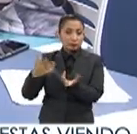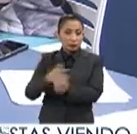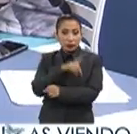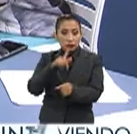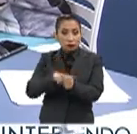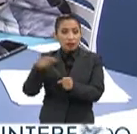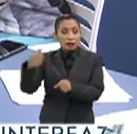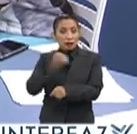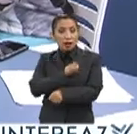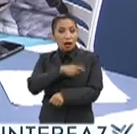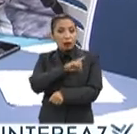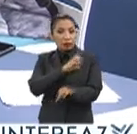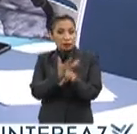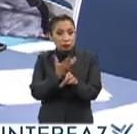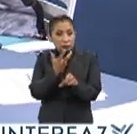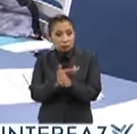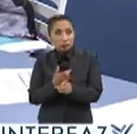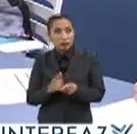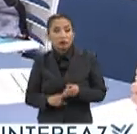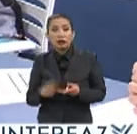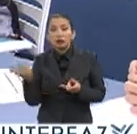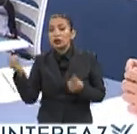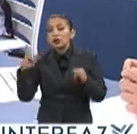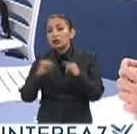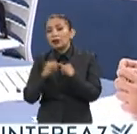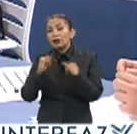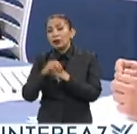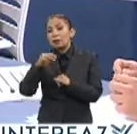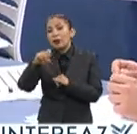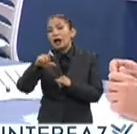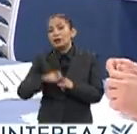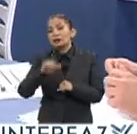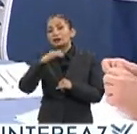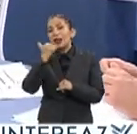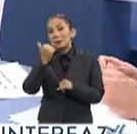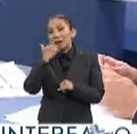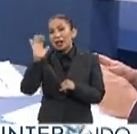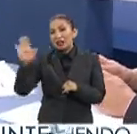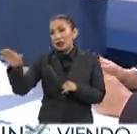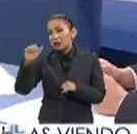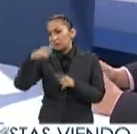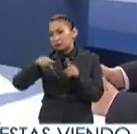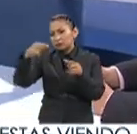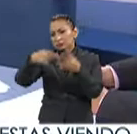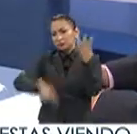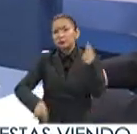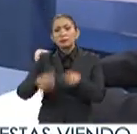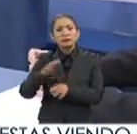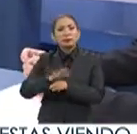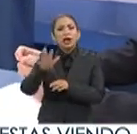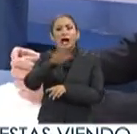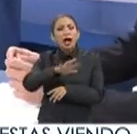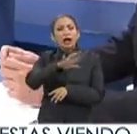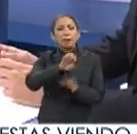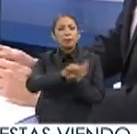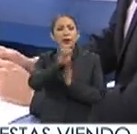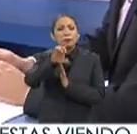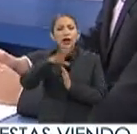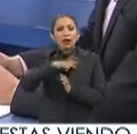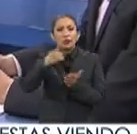Institutos Nacionales de Salud de los Estados Unidos, el Instituto Max Planck de Alemania, entre otras. ¿Cuáles serían estas áreas, por